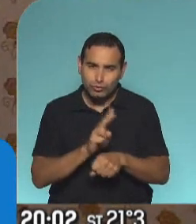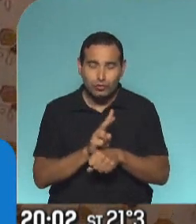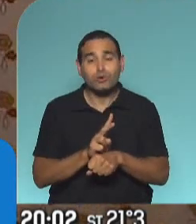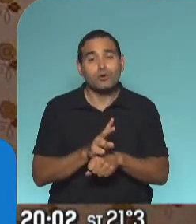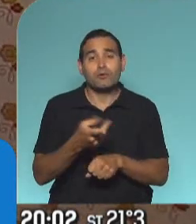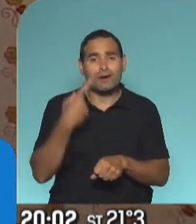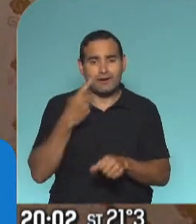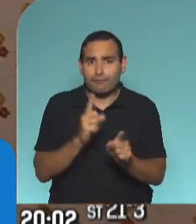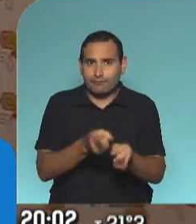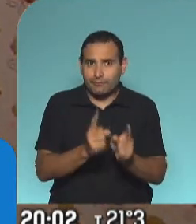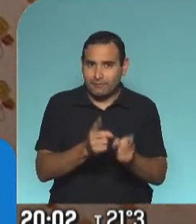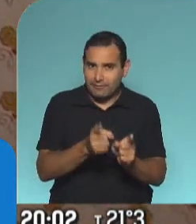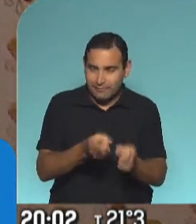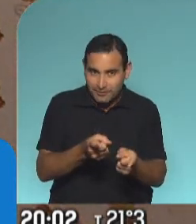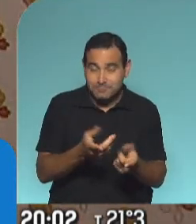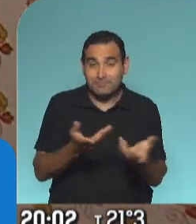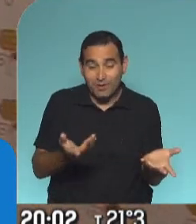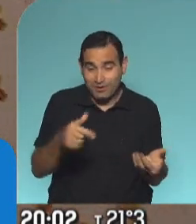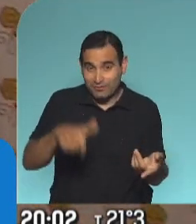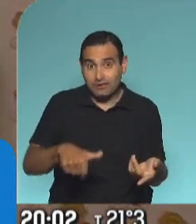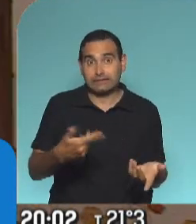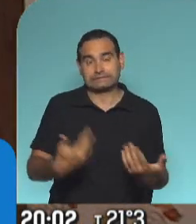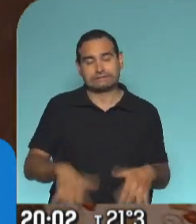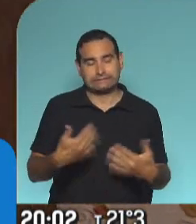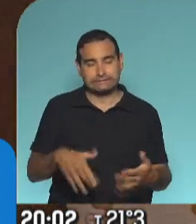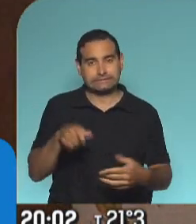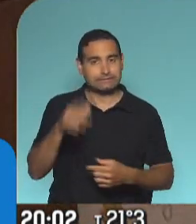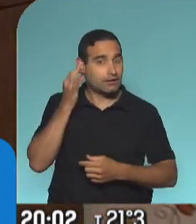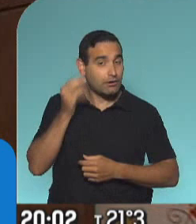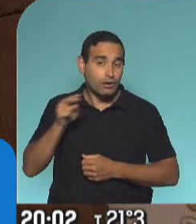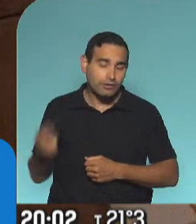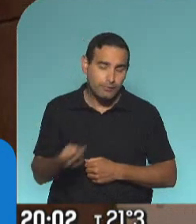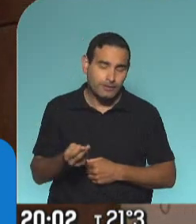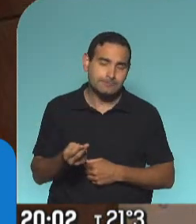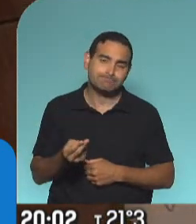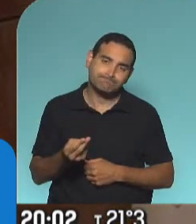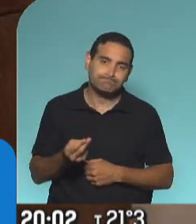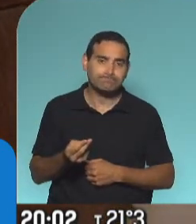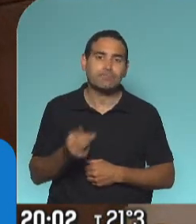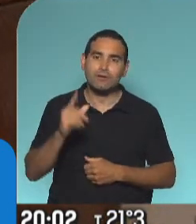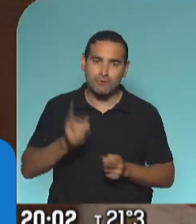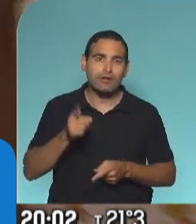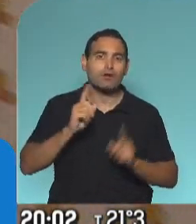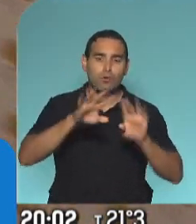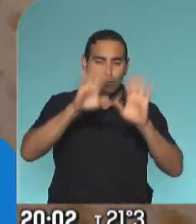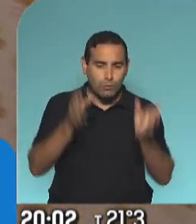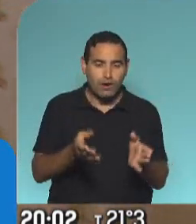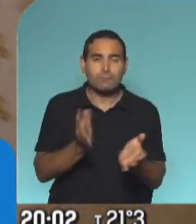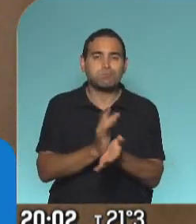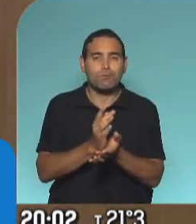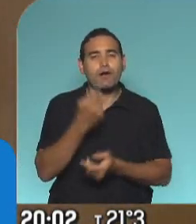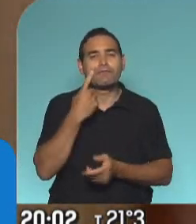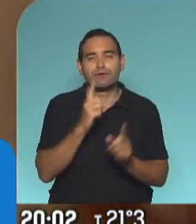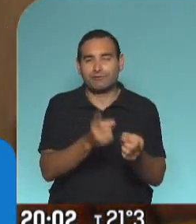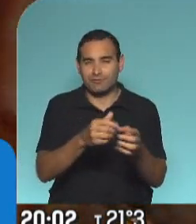que se preserve y sea, como en este momento, ante un hecho tan desgraciado, y el lugar donde Diego todavía vive. Alberto, estamos